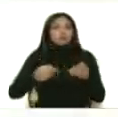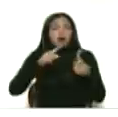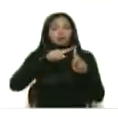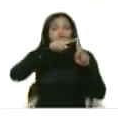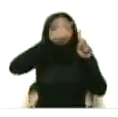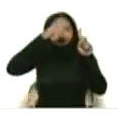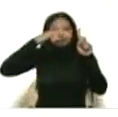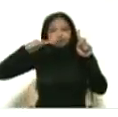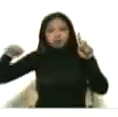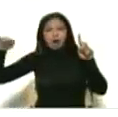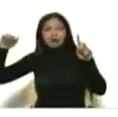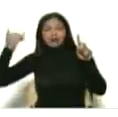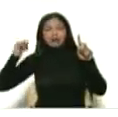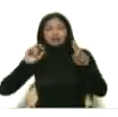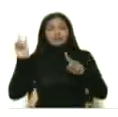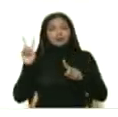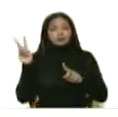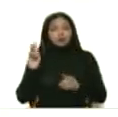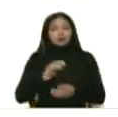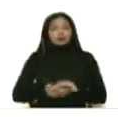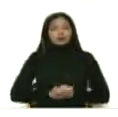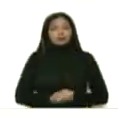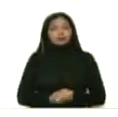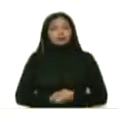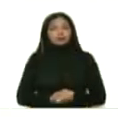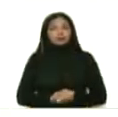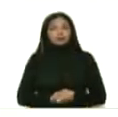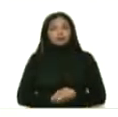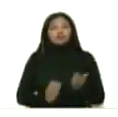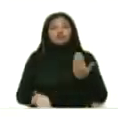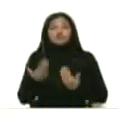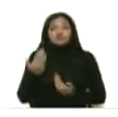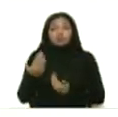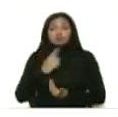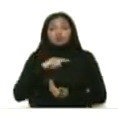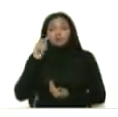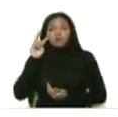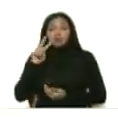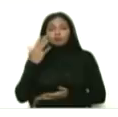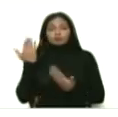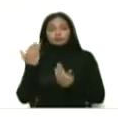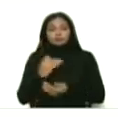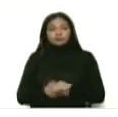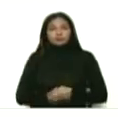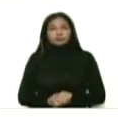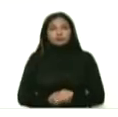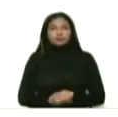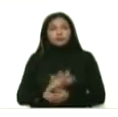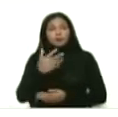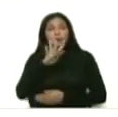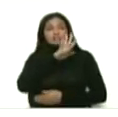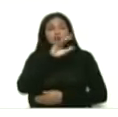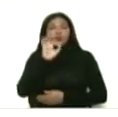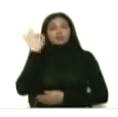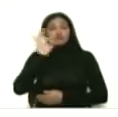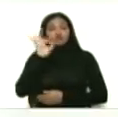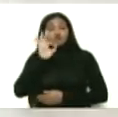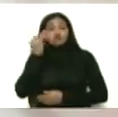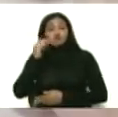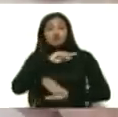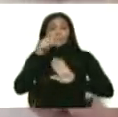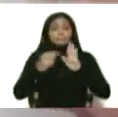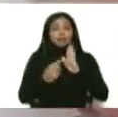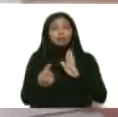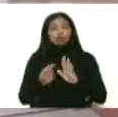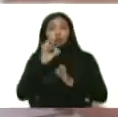de Venezuela, de la curva epidemiológica de Venezuela. Es muy importante esto. Casi el 50% del total